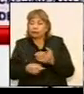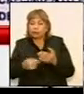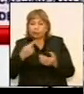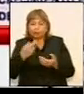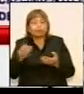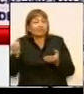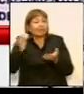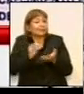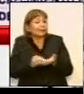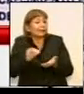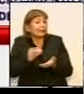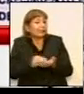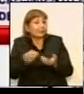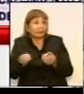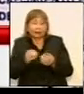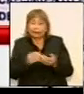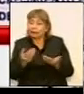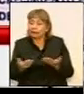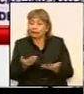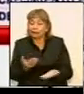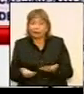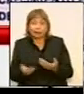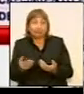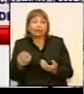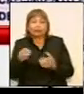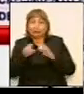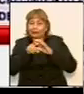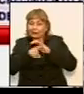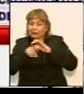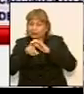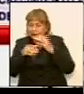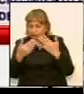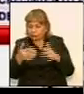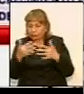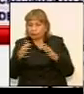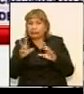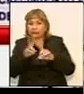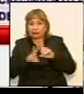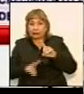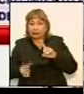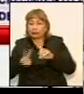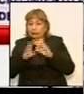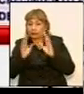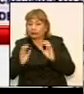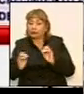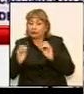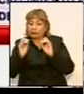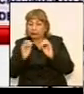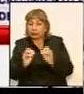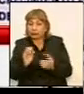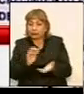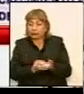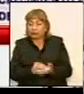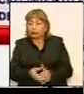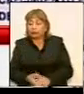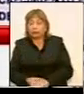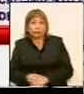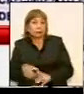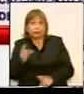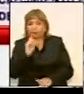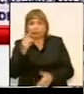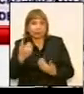valor agregado a nuestras exportaciones mineras. La exportación minera ya es valor agregado. ¿Se le puede poner más? Sí, se le puede poner más, pero no es que no